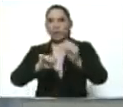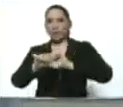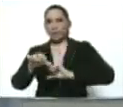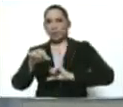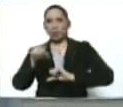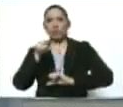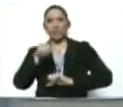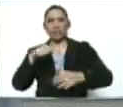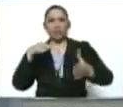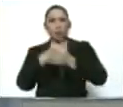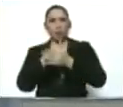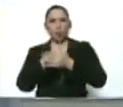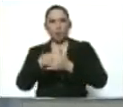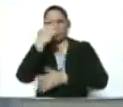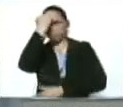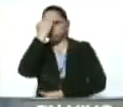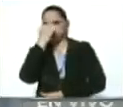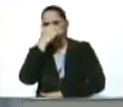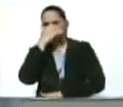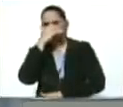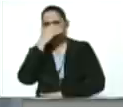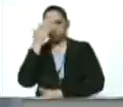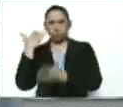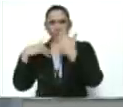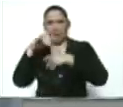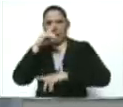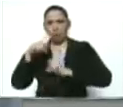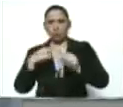ese golpe fascista de esa época.